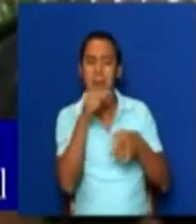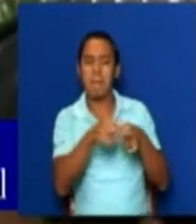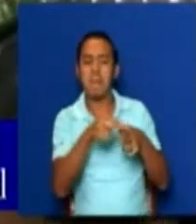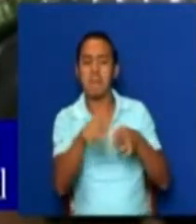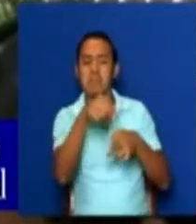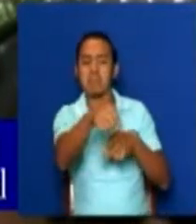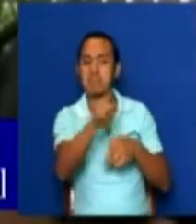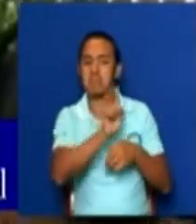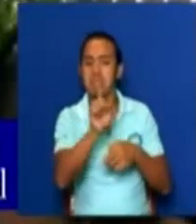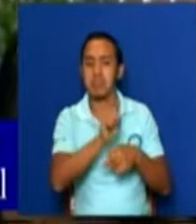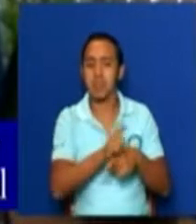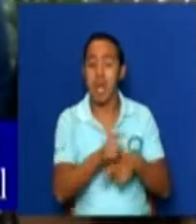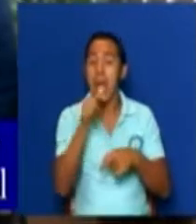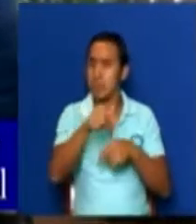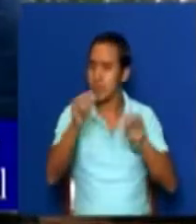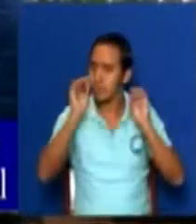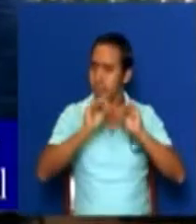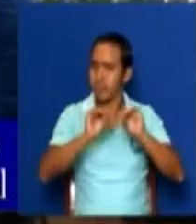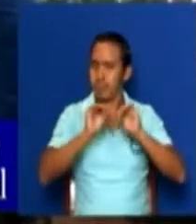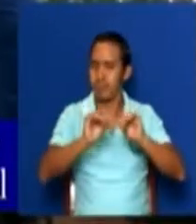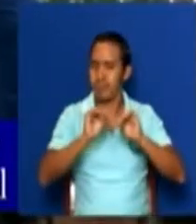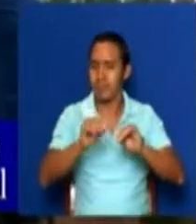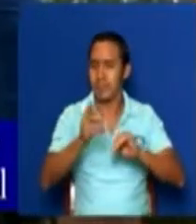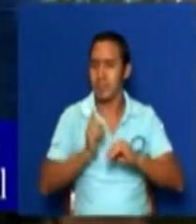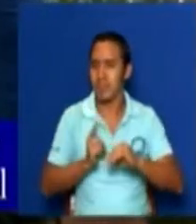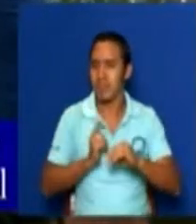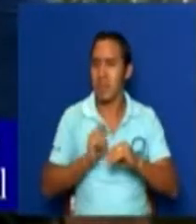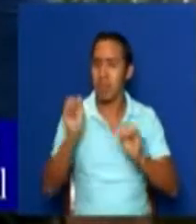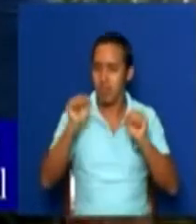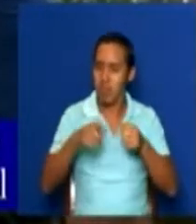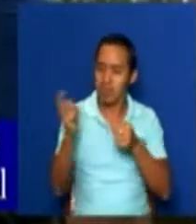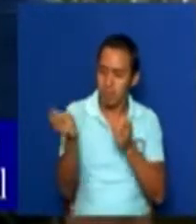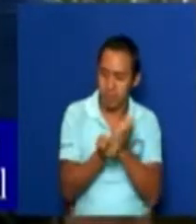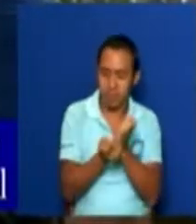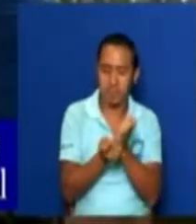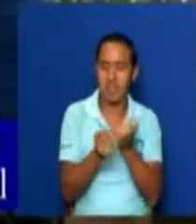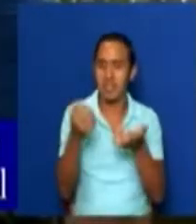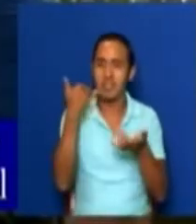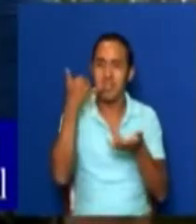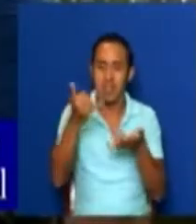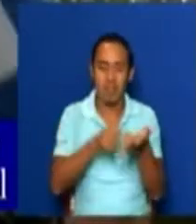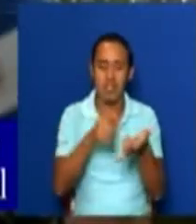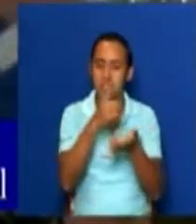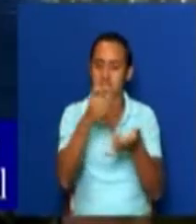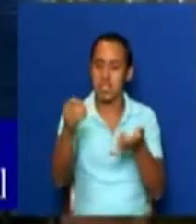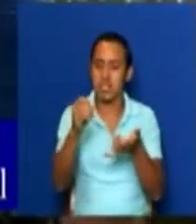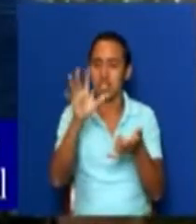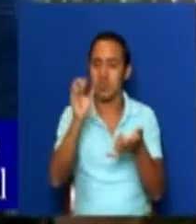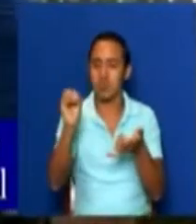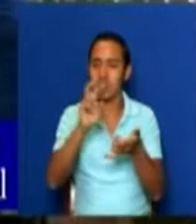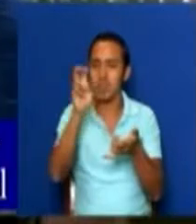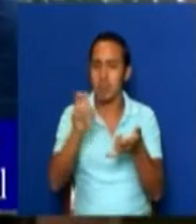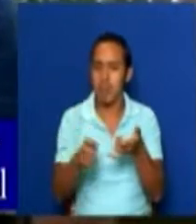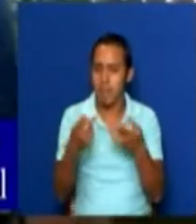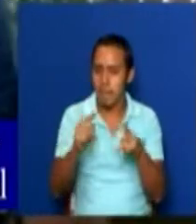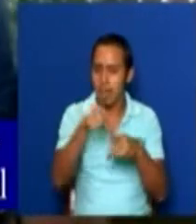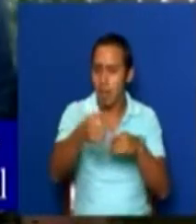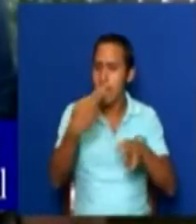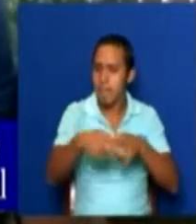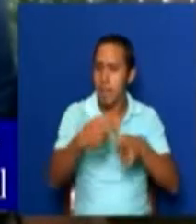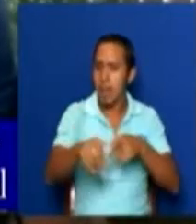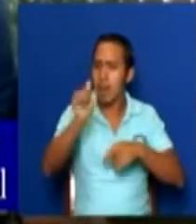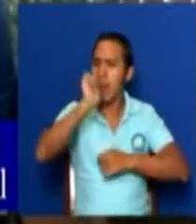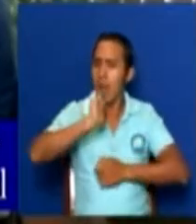Nosotros tenemos que trabajar en esa conciencia, porque tienen para meter una recarga de 100 y 50 córdobas. No tienen para pagar el agua,